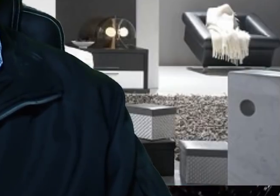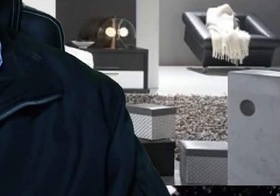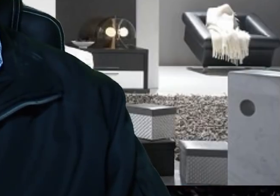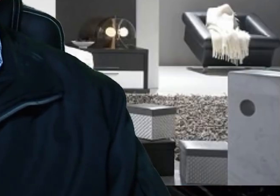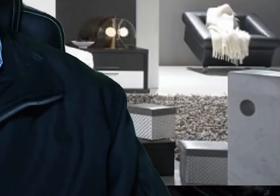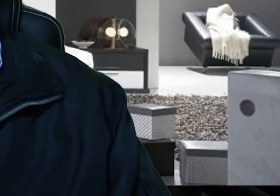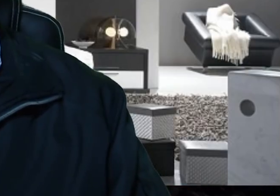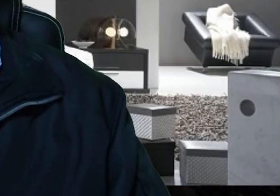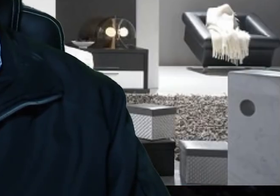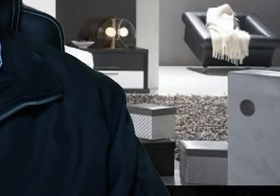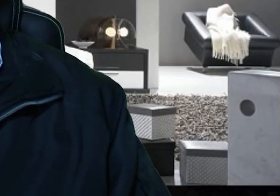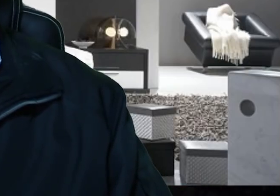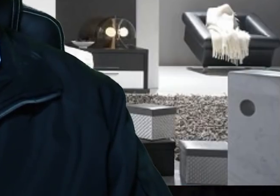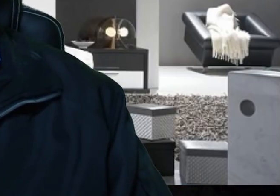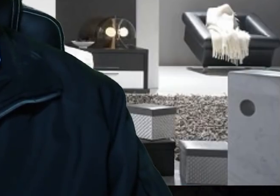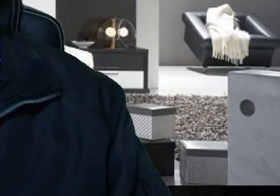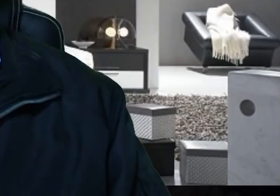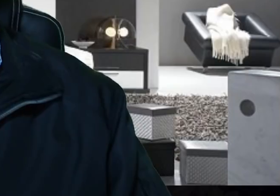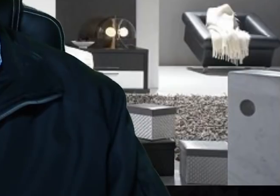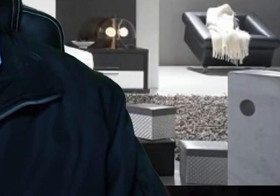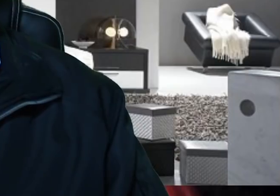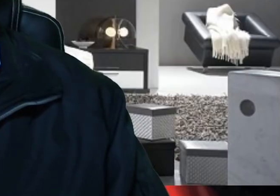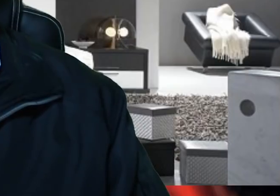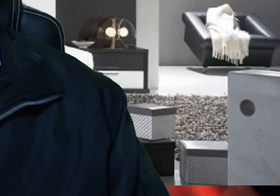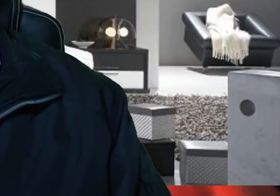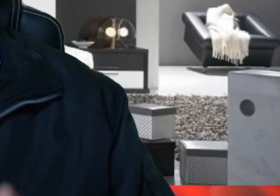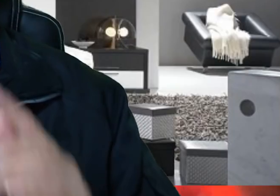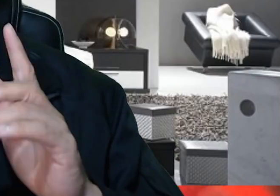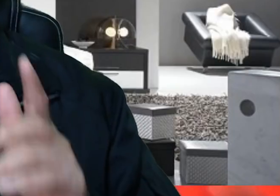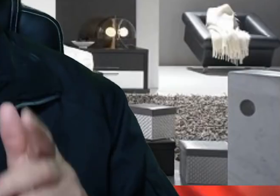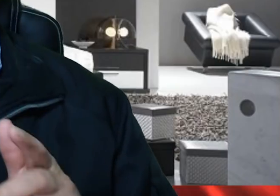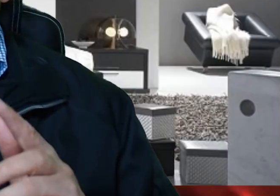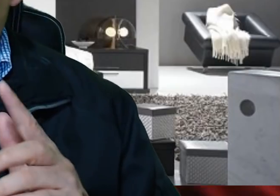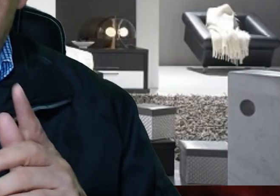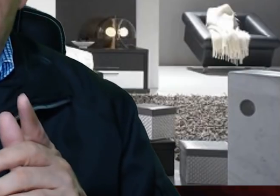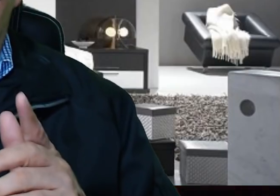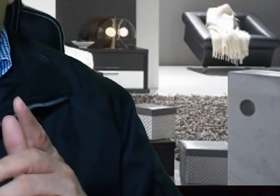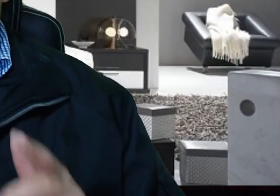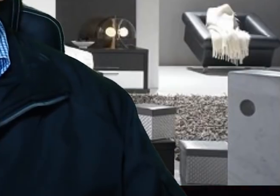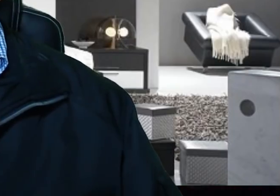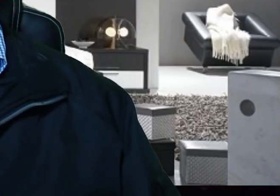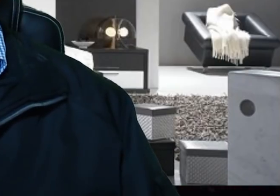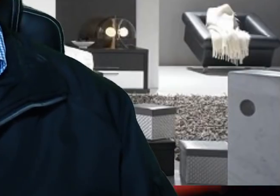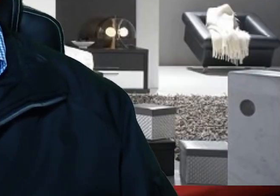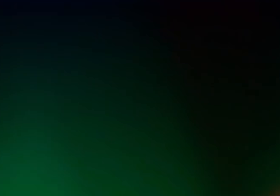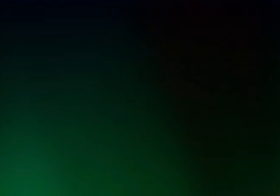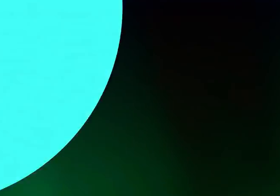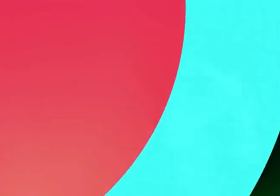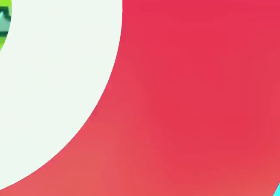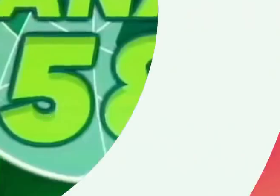de México esté enterado de lo que está pasando en la Cuarta Transformación. Amigos y amigas, nos vemos en el próximo video.